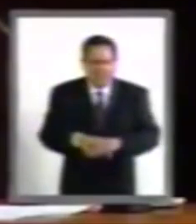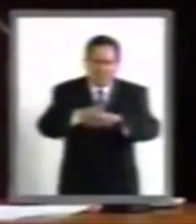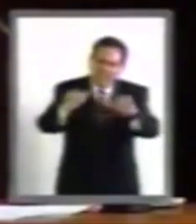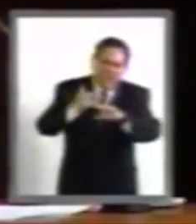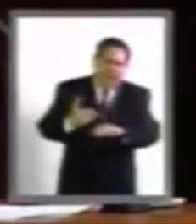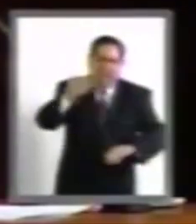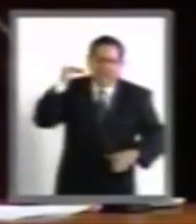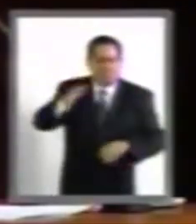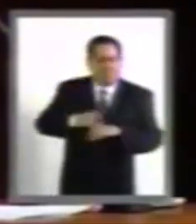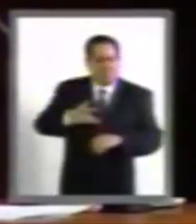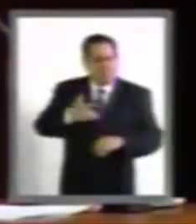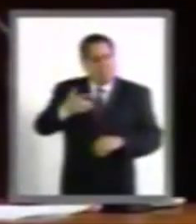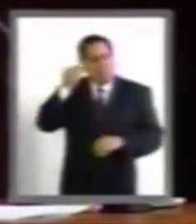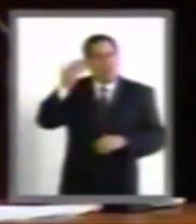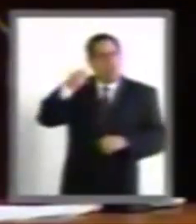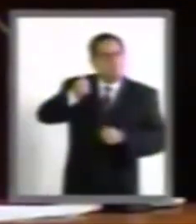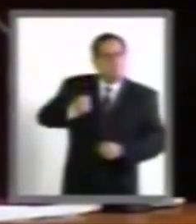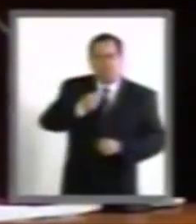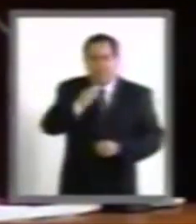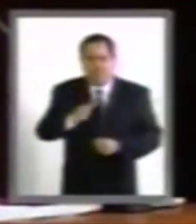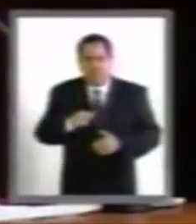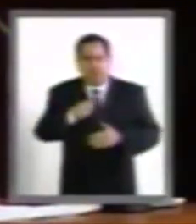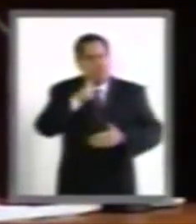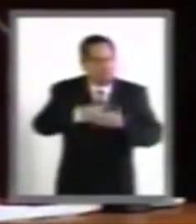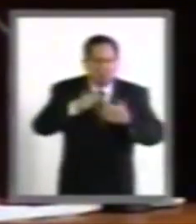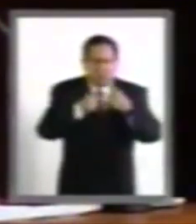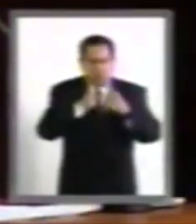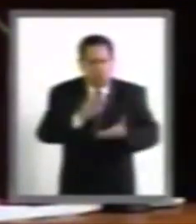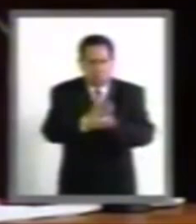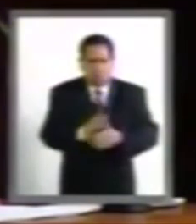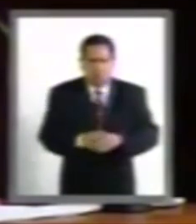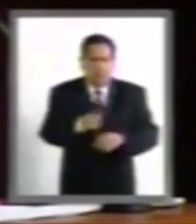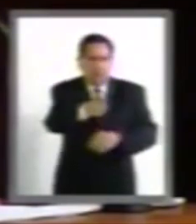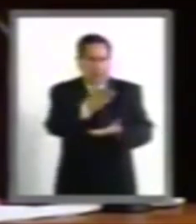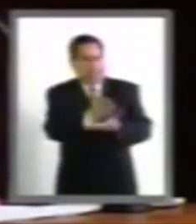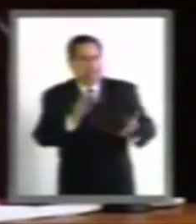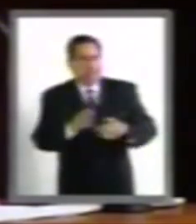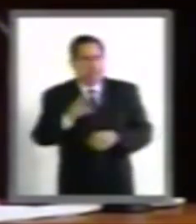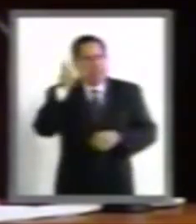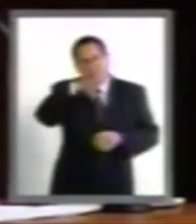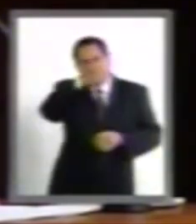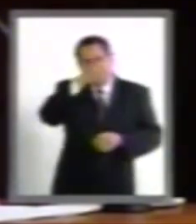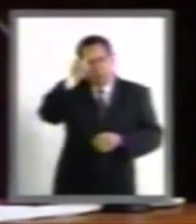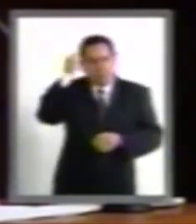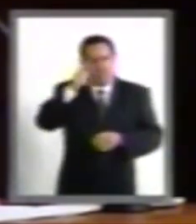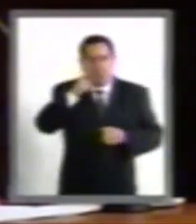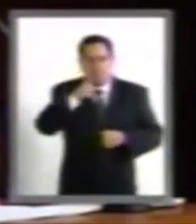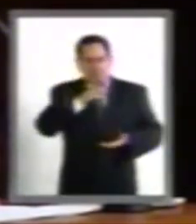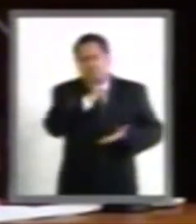más autoritarios se canceló el diálogo, con excepción de Díaz Ordaz, y ya sabemos las